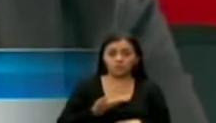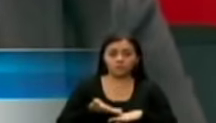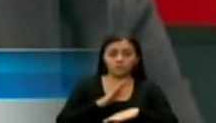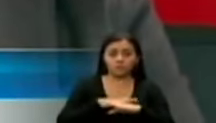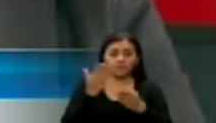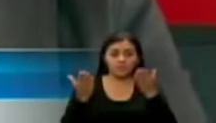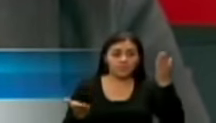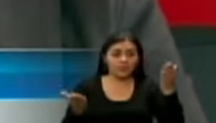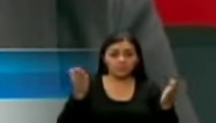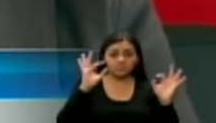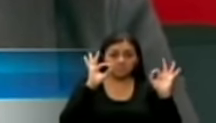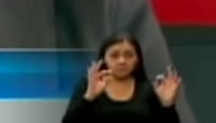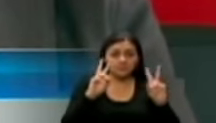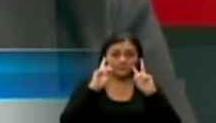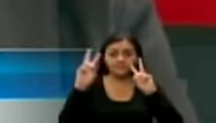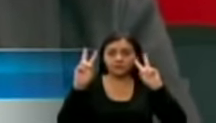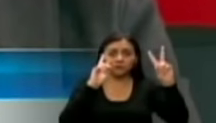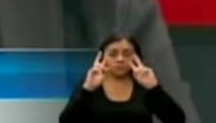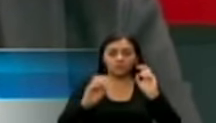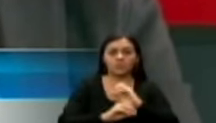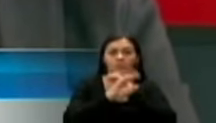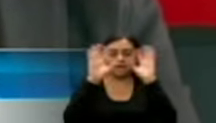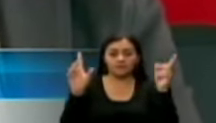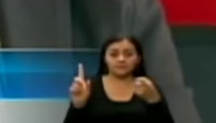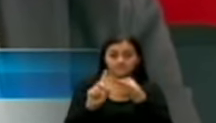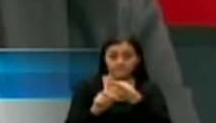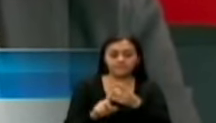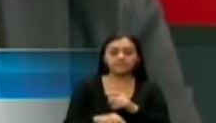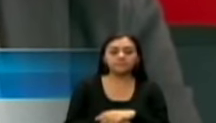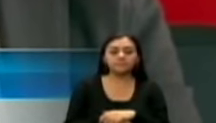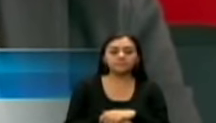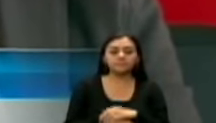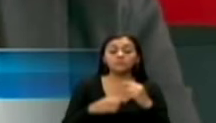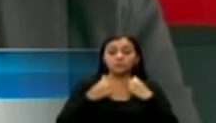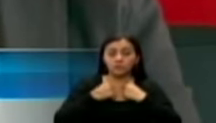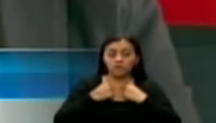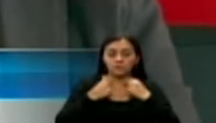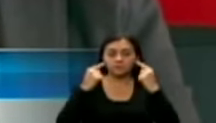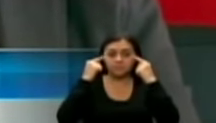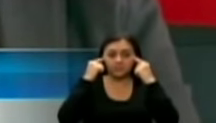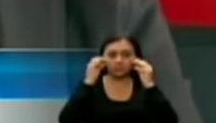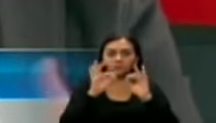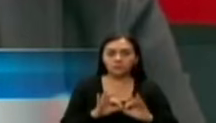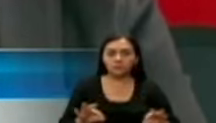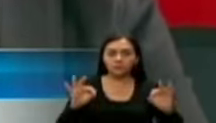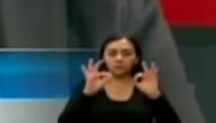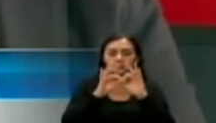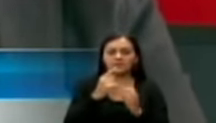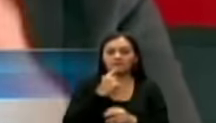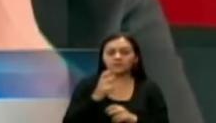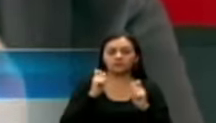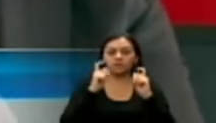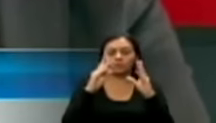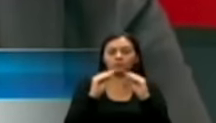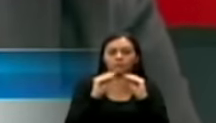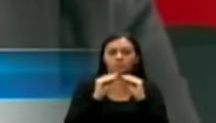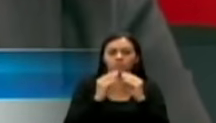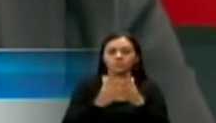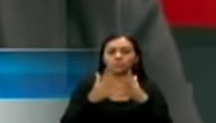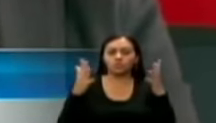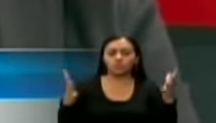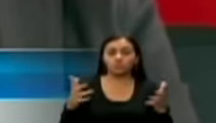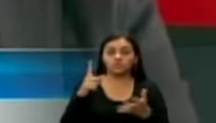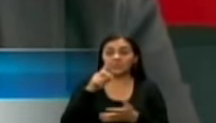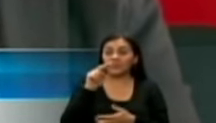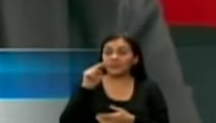balances y perspectivas. Me parece que hay algo que hay que resaltar y que se ha dicho en varias oportunidades, Emir también ha escrito